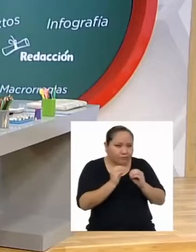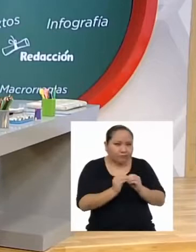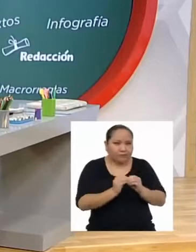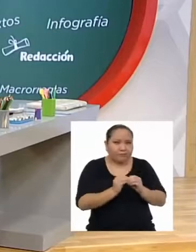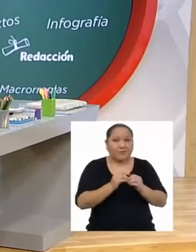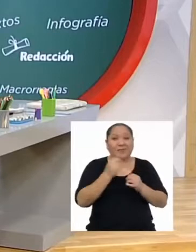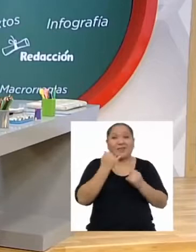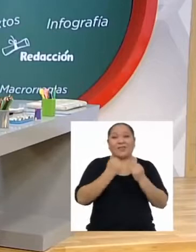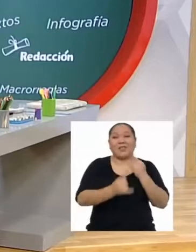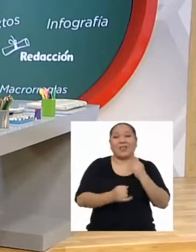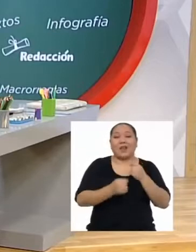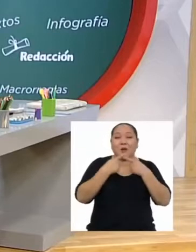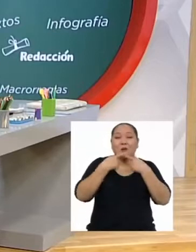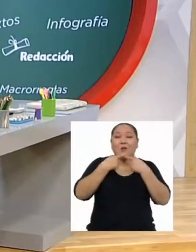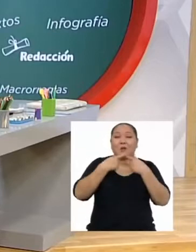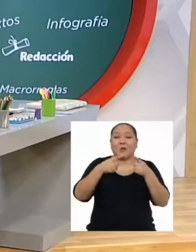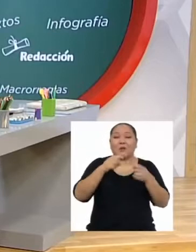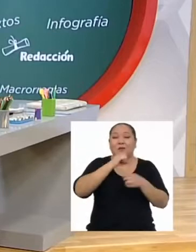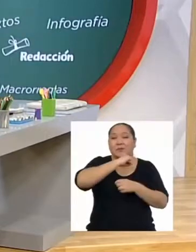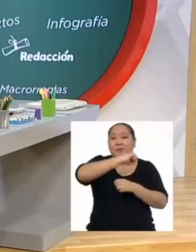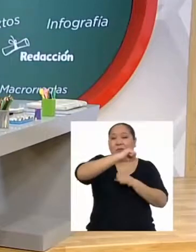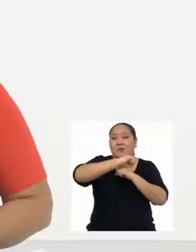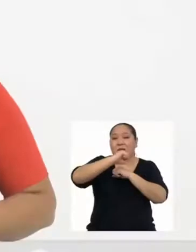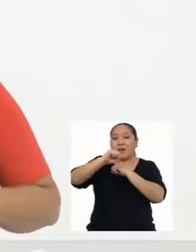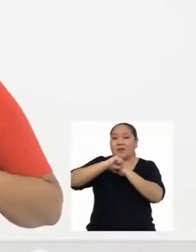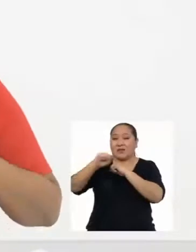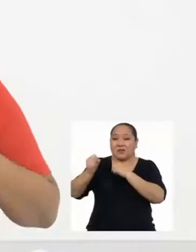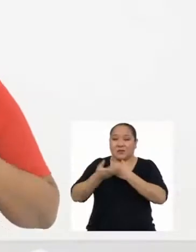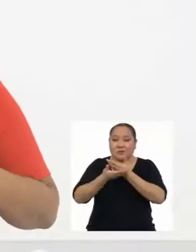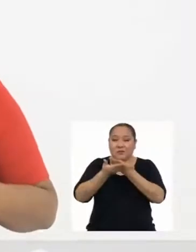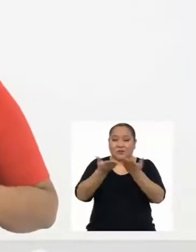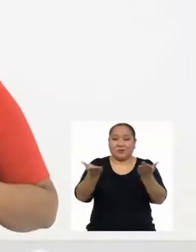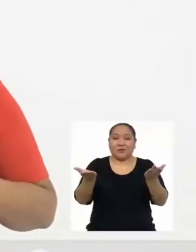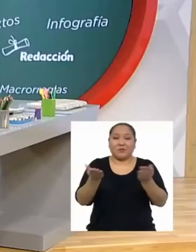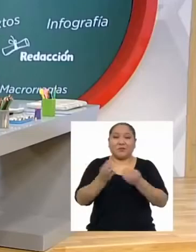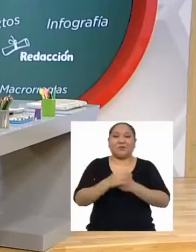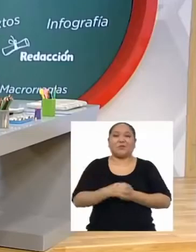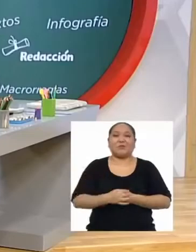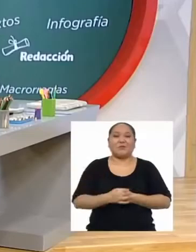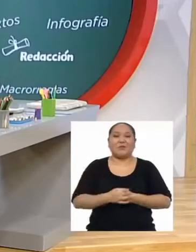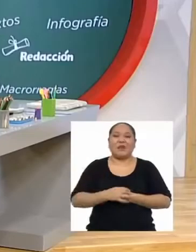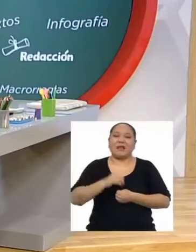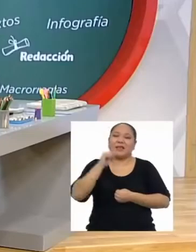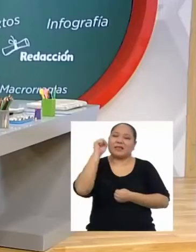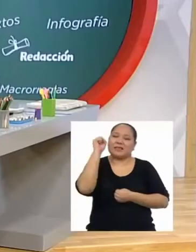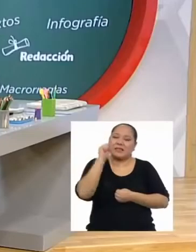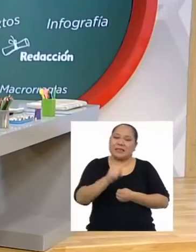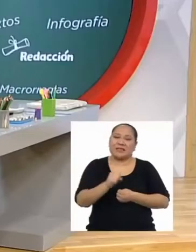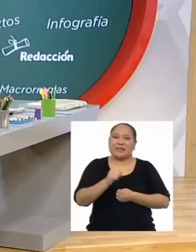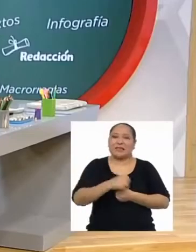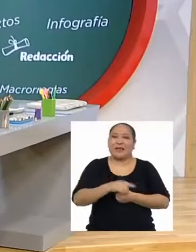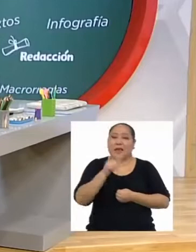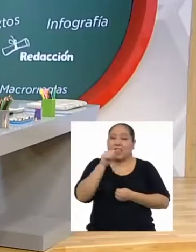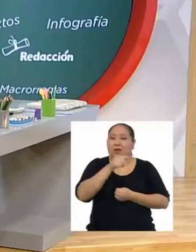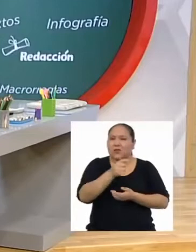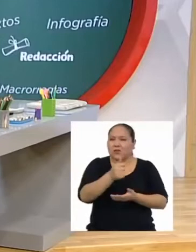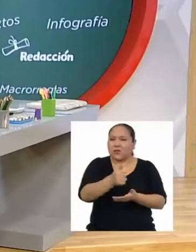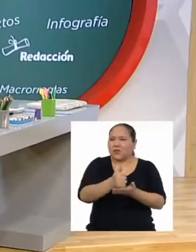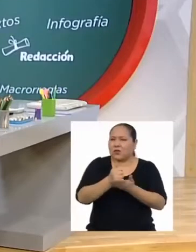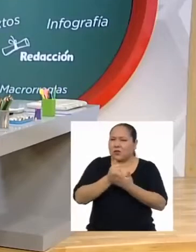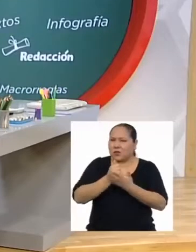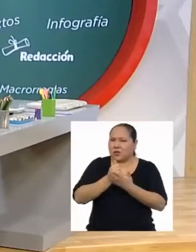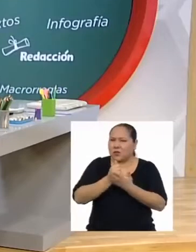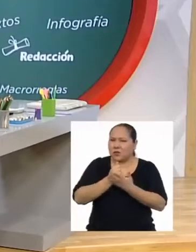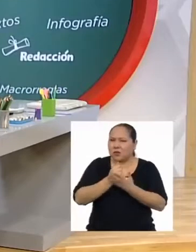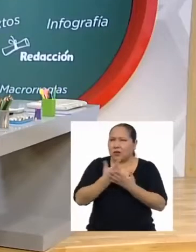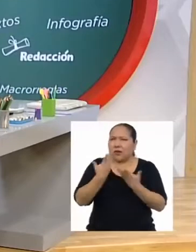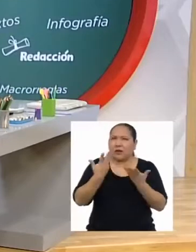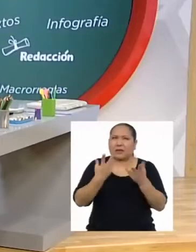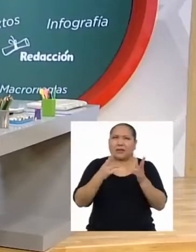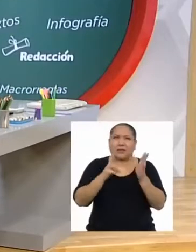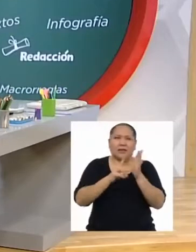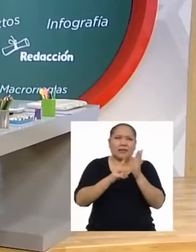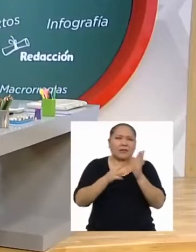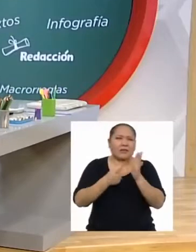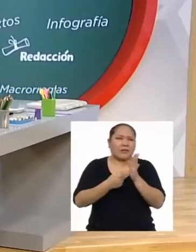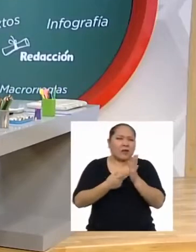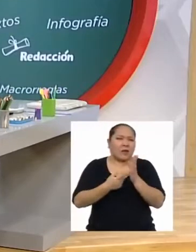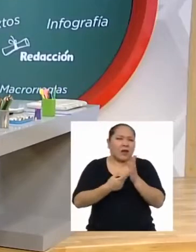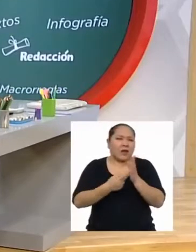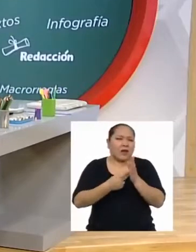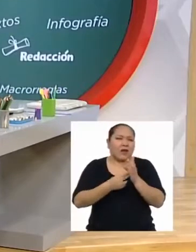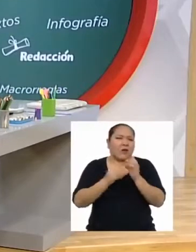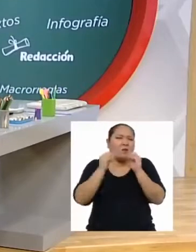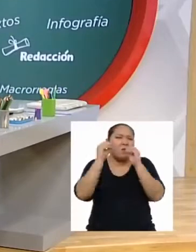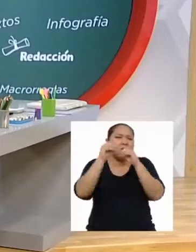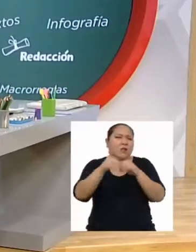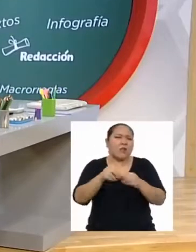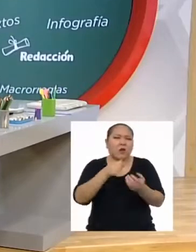la publicación o difusión. Así es. ¿Nos ayudaría a definir qué es una carta? ¿Cuál es